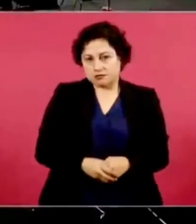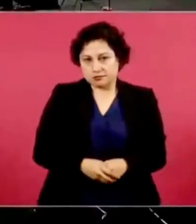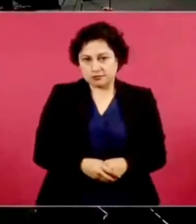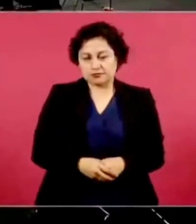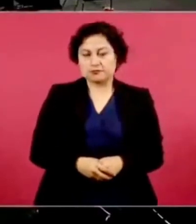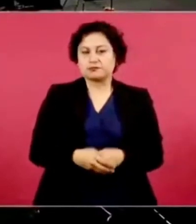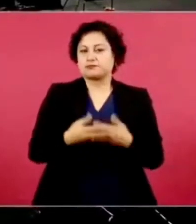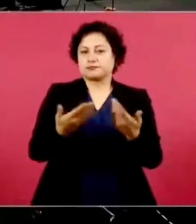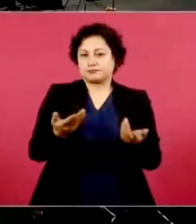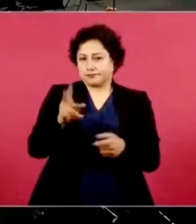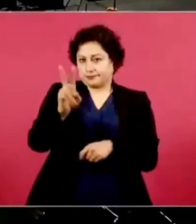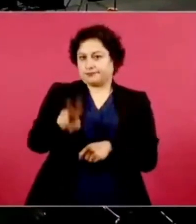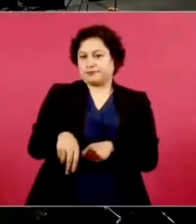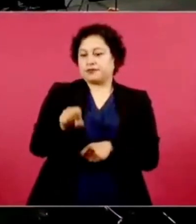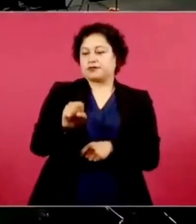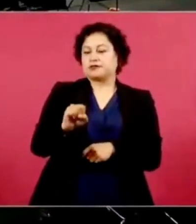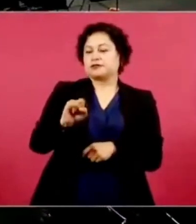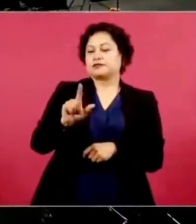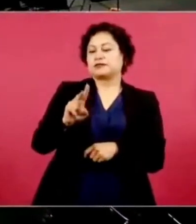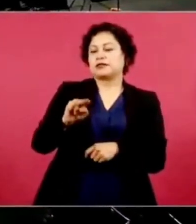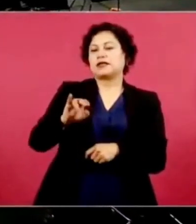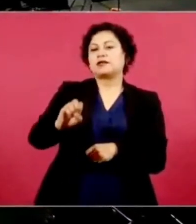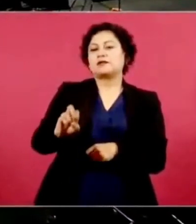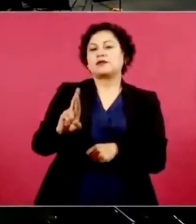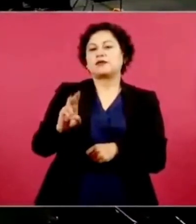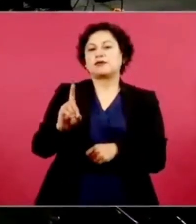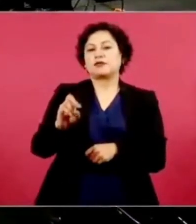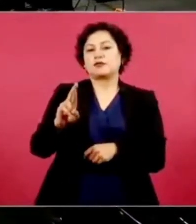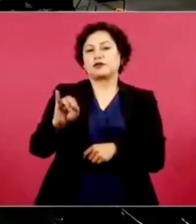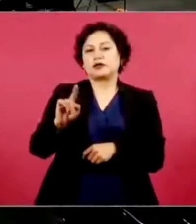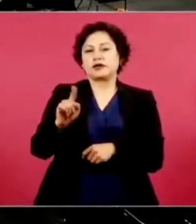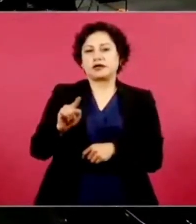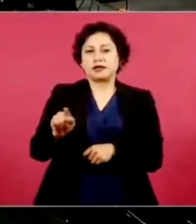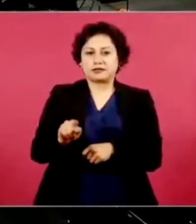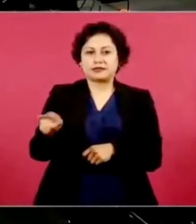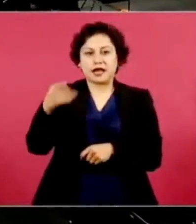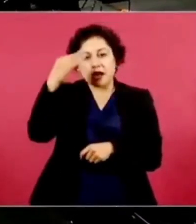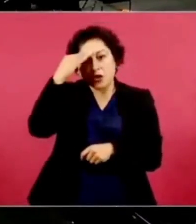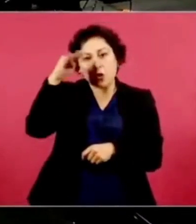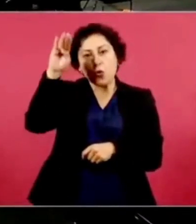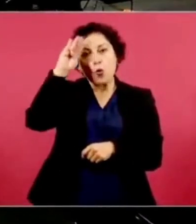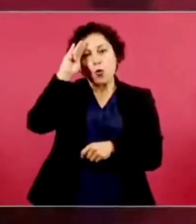músico, Silvio Rodríguez, de Cuba. Bueno,